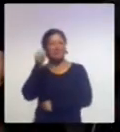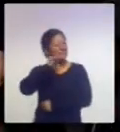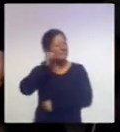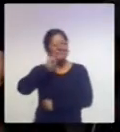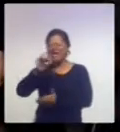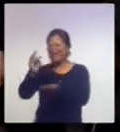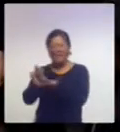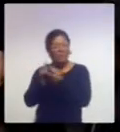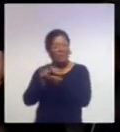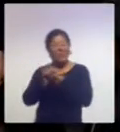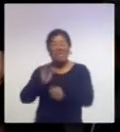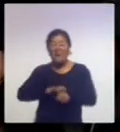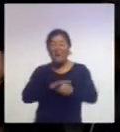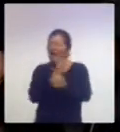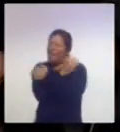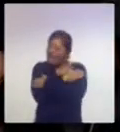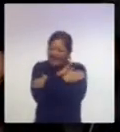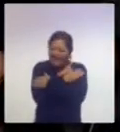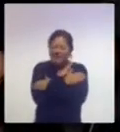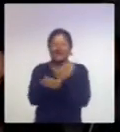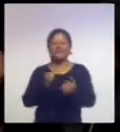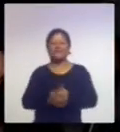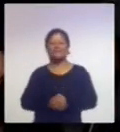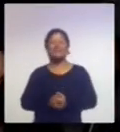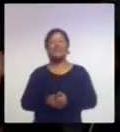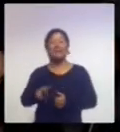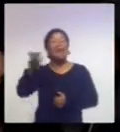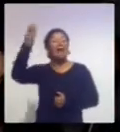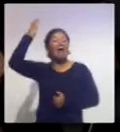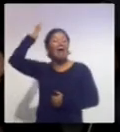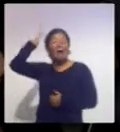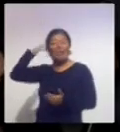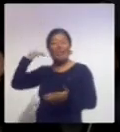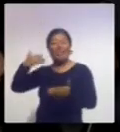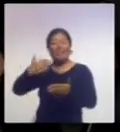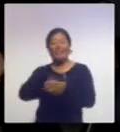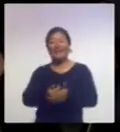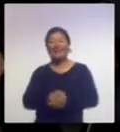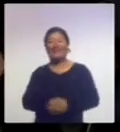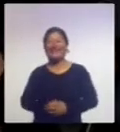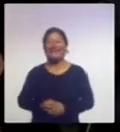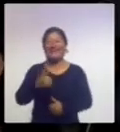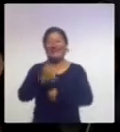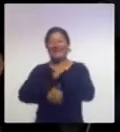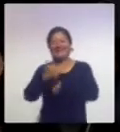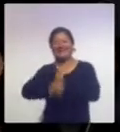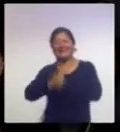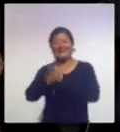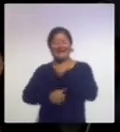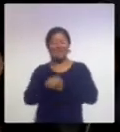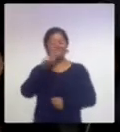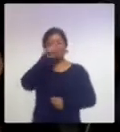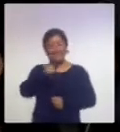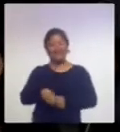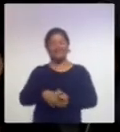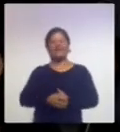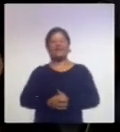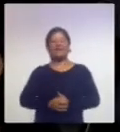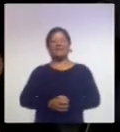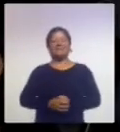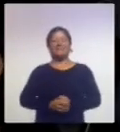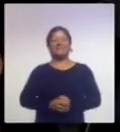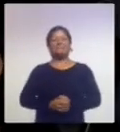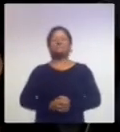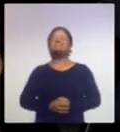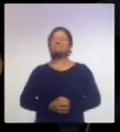nosotros apoyándonos, abrazándonos. Estuvo durante toda la competencia y bueno, ha sido